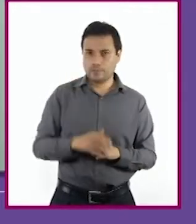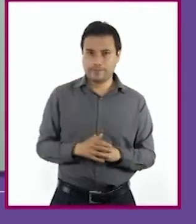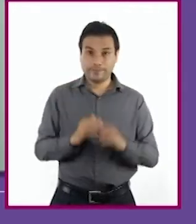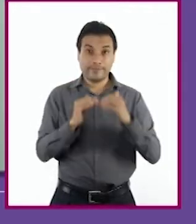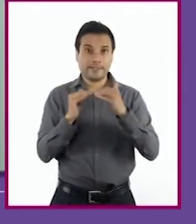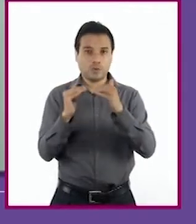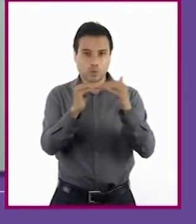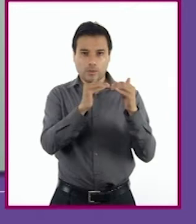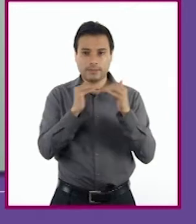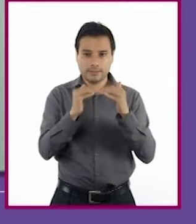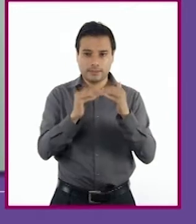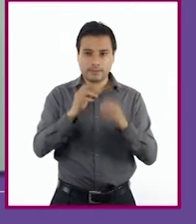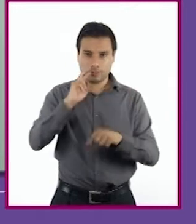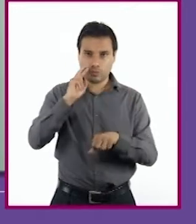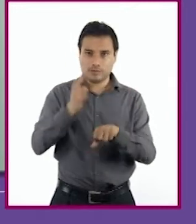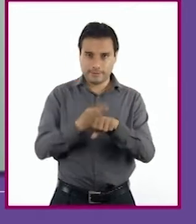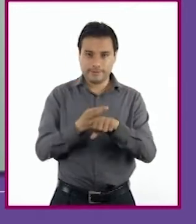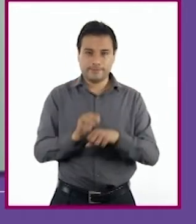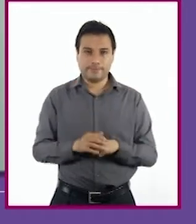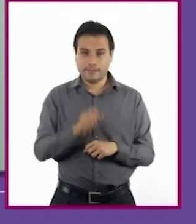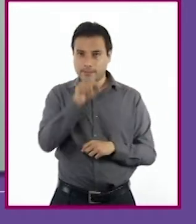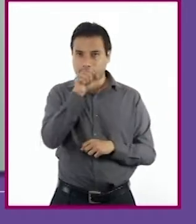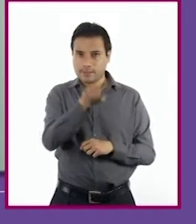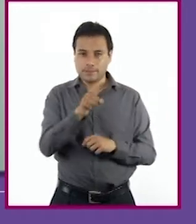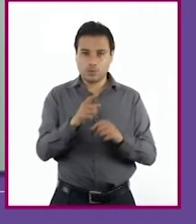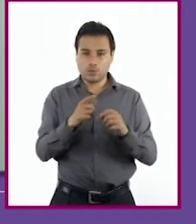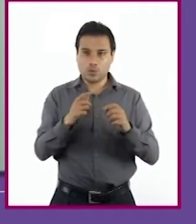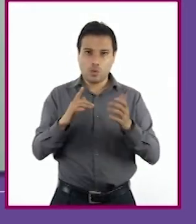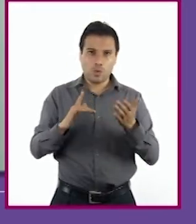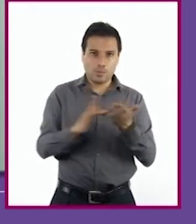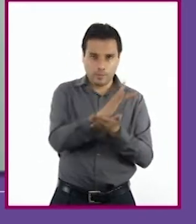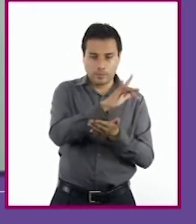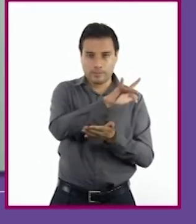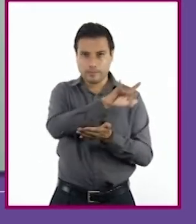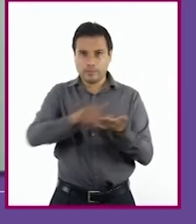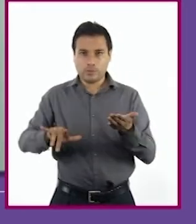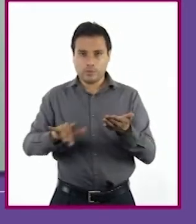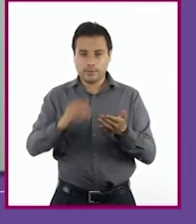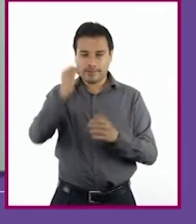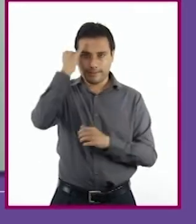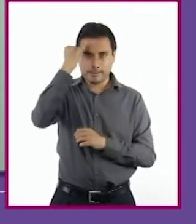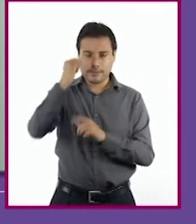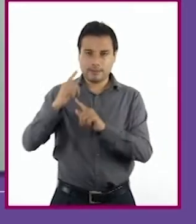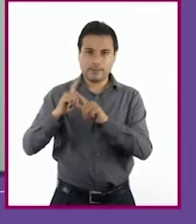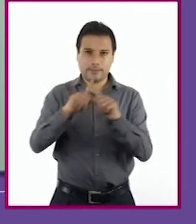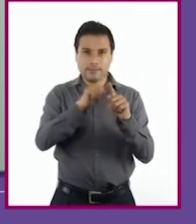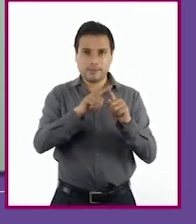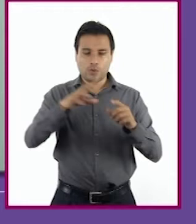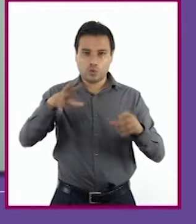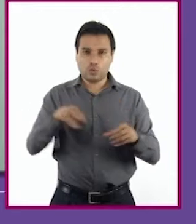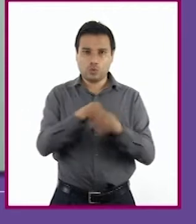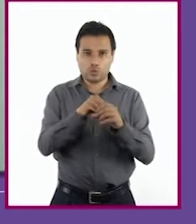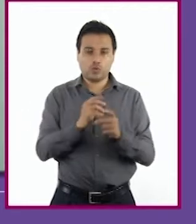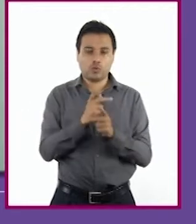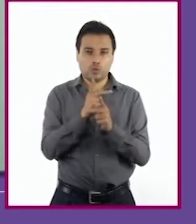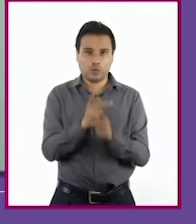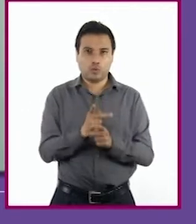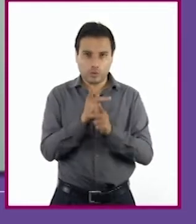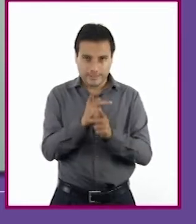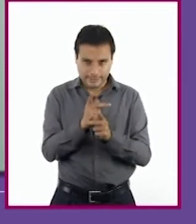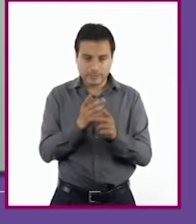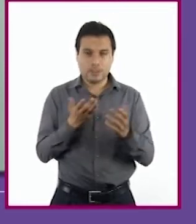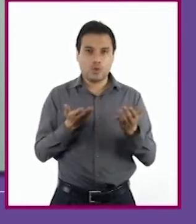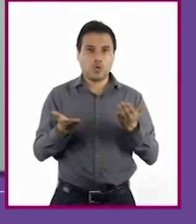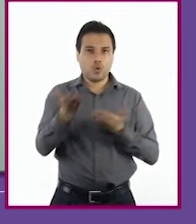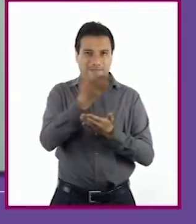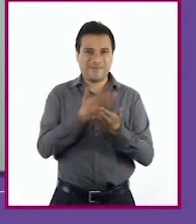igualdad, la responsabilidad, la cooperación, el pluralismo, la inclusión, la tolerancia, la